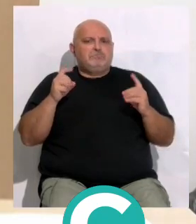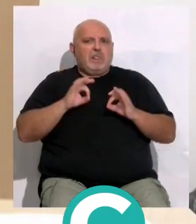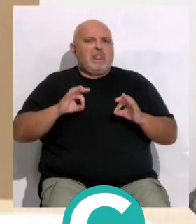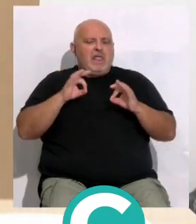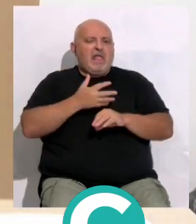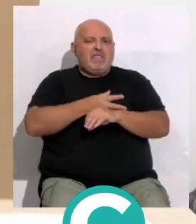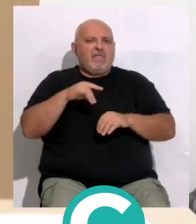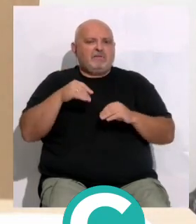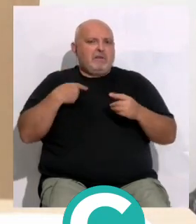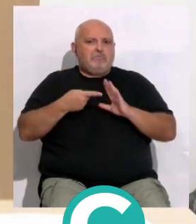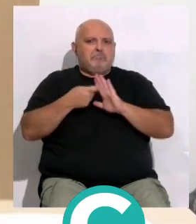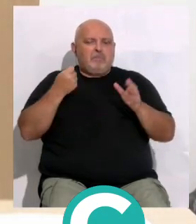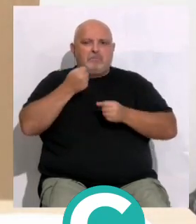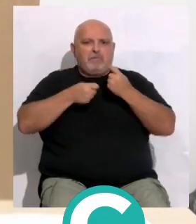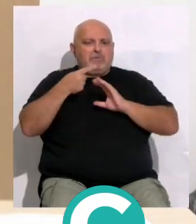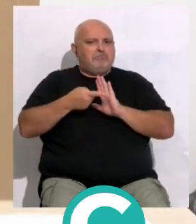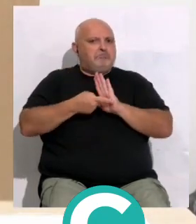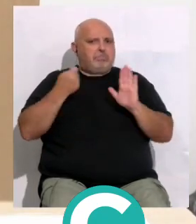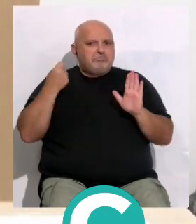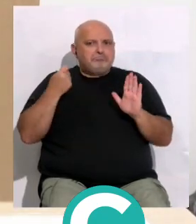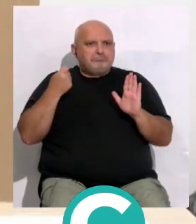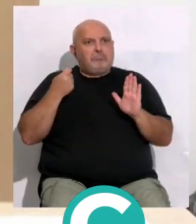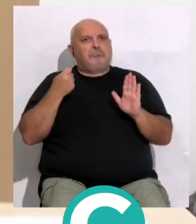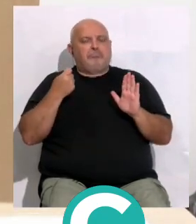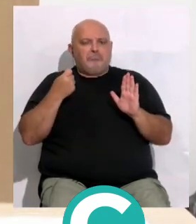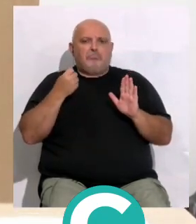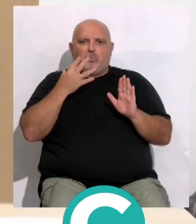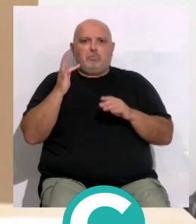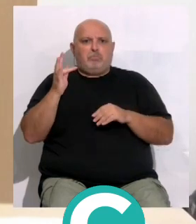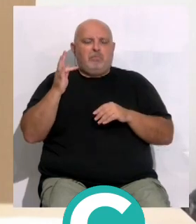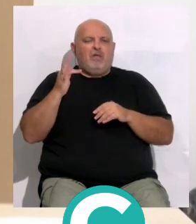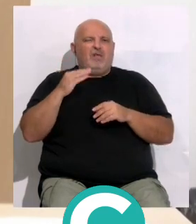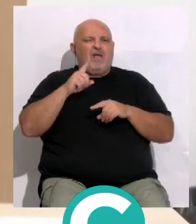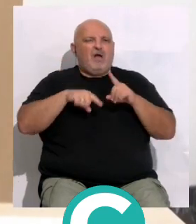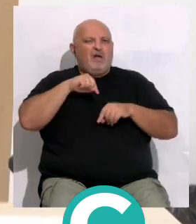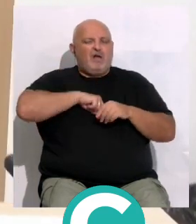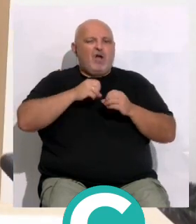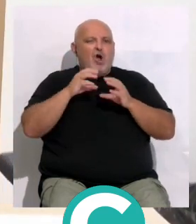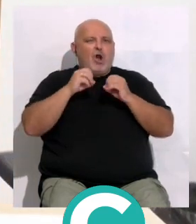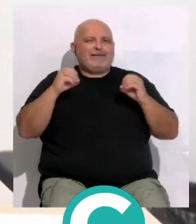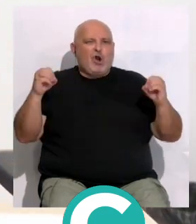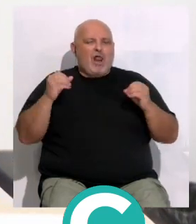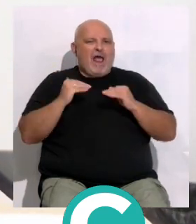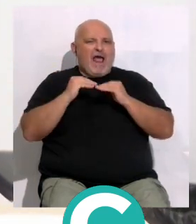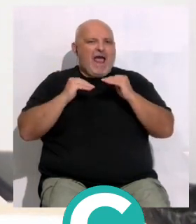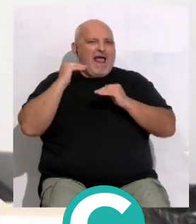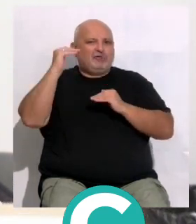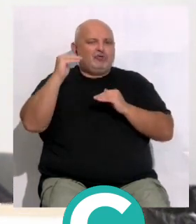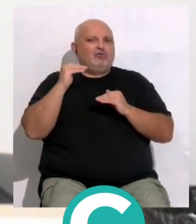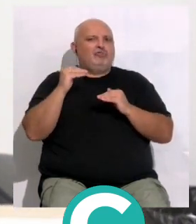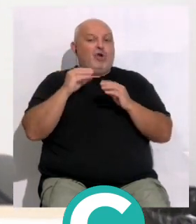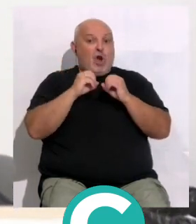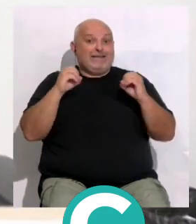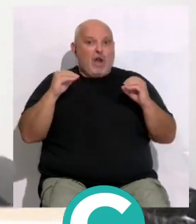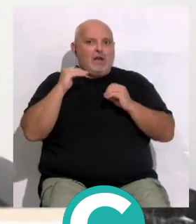diabetes ya, ni tienen medicación, incluso otras cosas asociadas como dislipemia, que tenían colesterol alto o algo así, ahora en la analítica